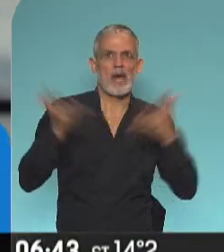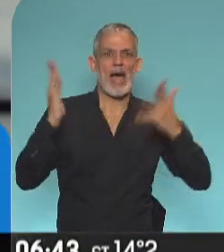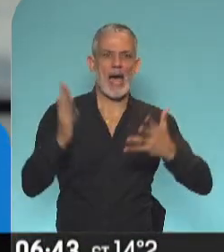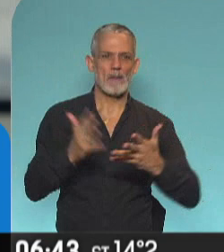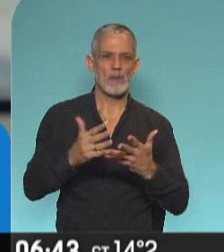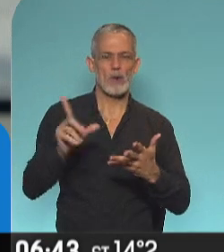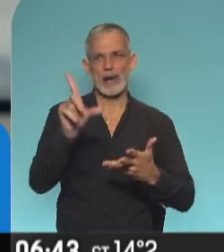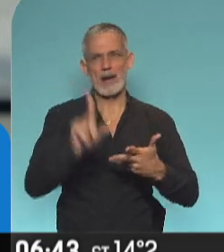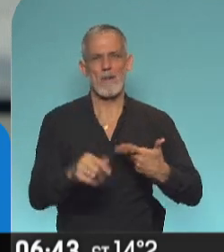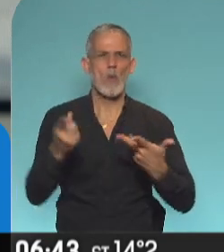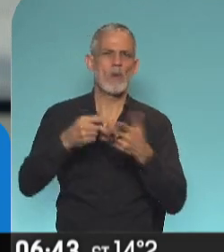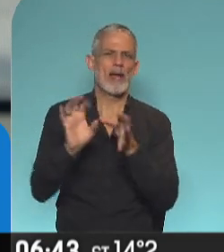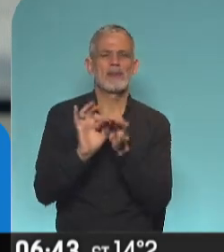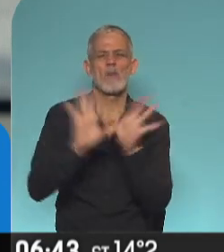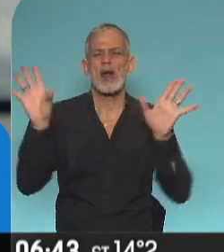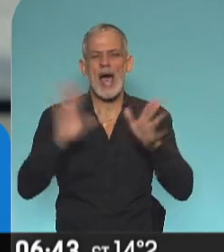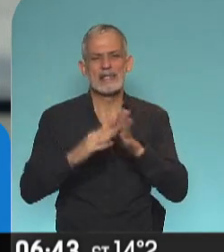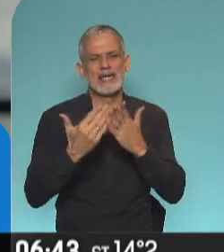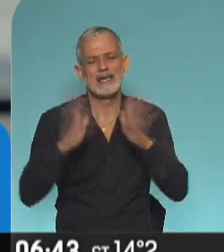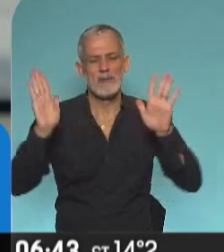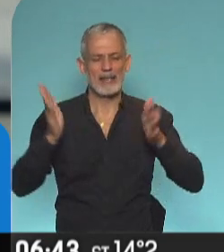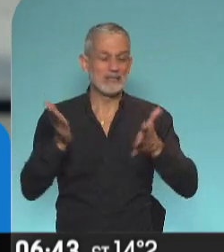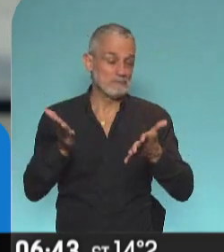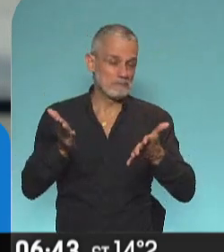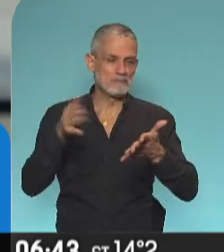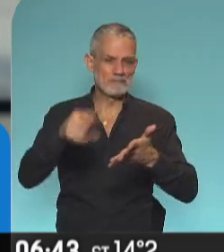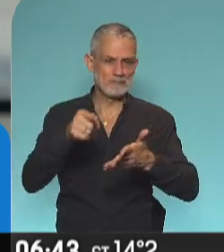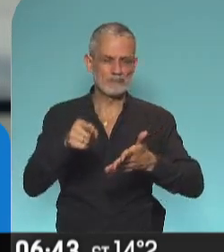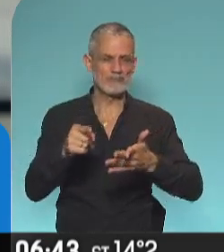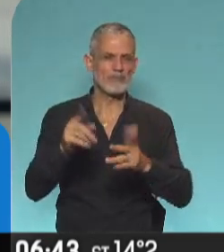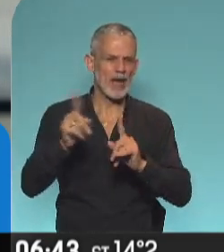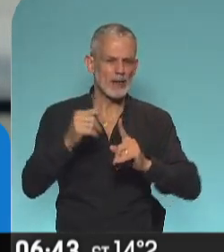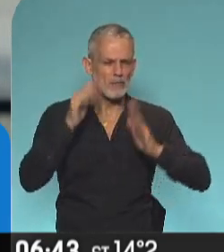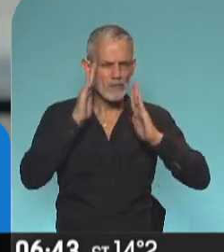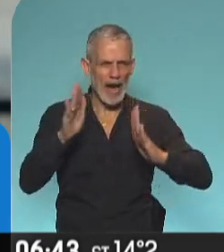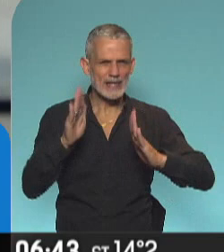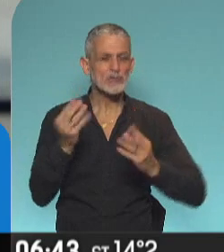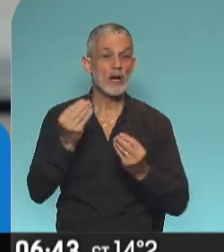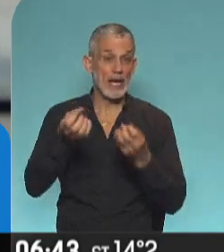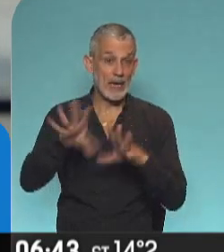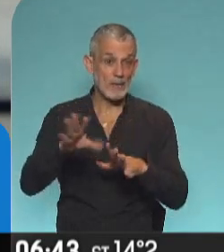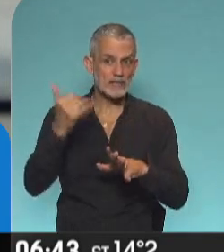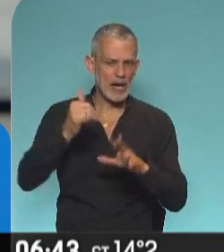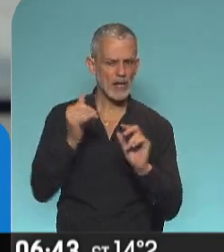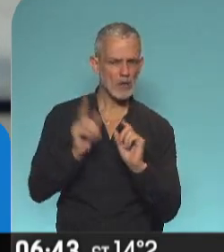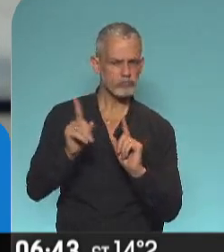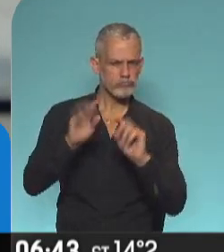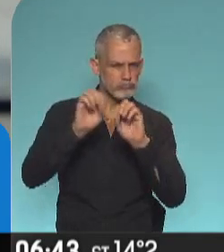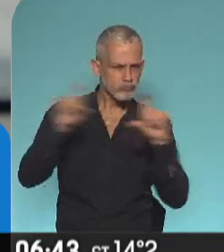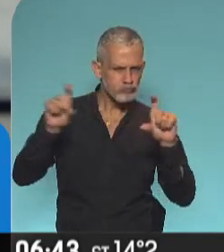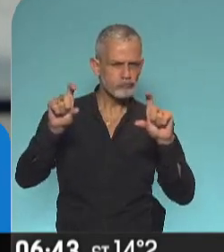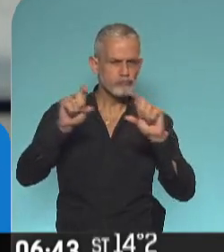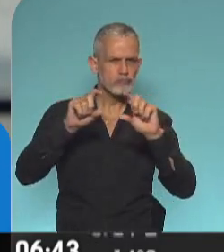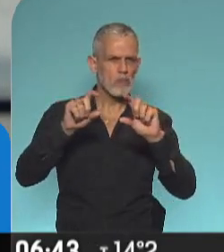la república, la democracia, la libertad. Hay que, de todos modos, prestar atención a que empiezan a aparecer algunas